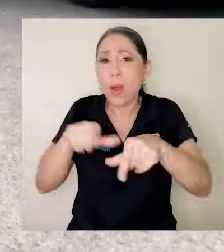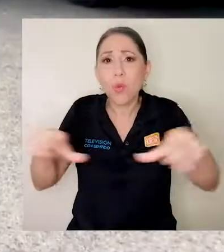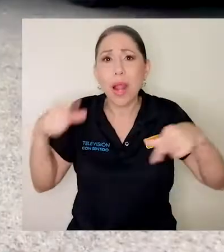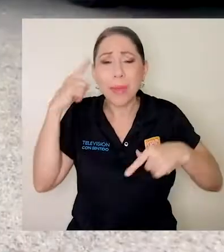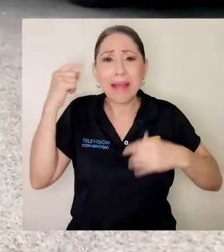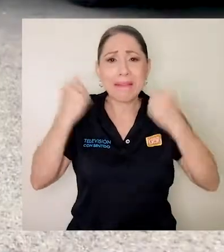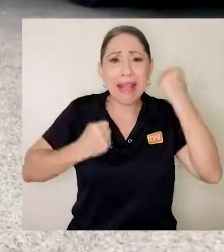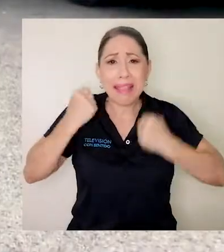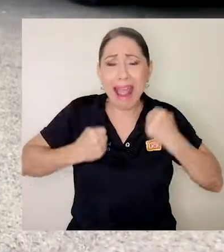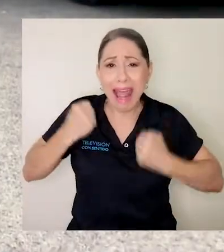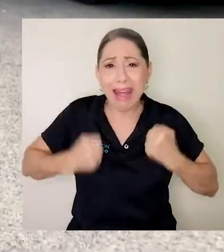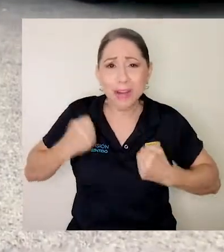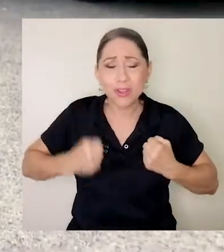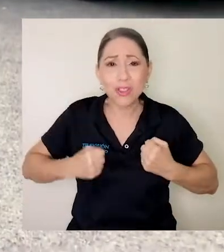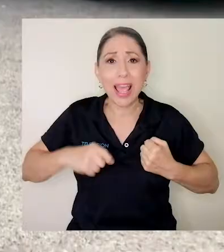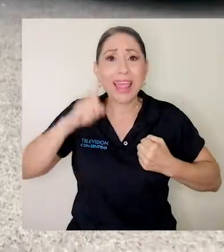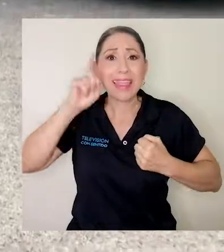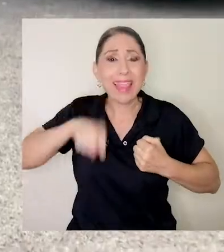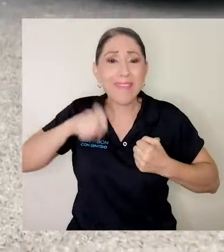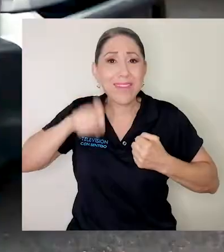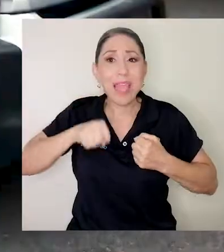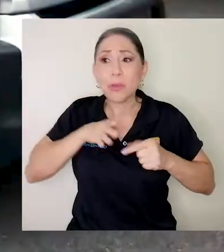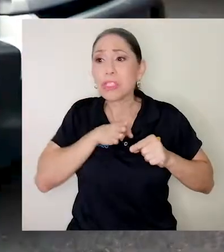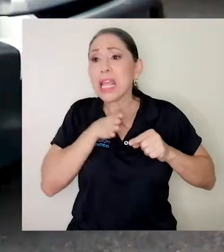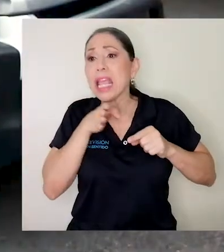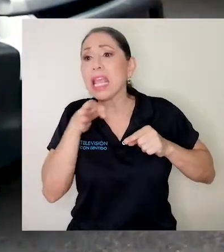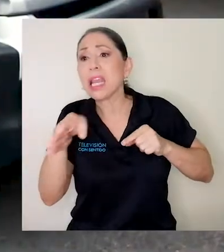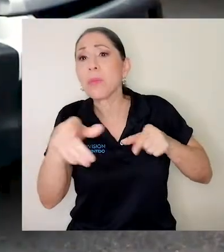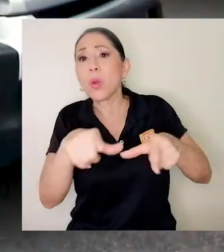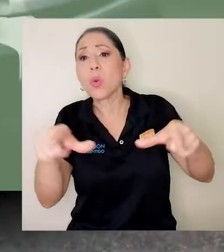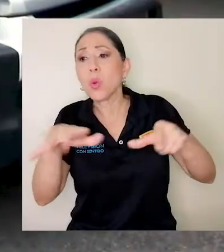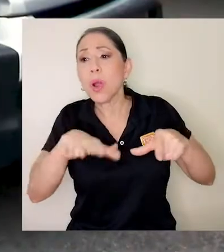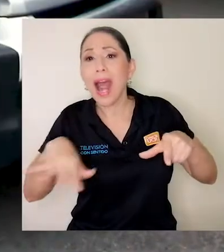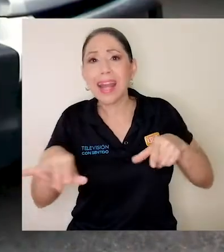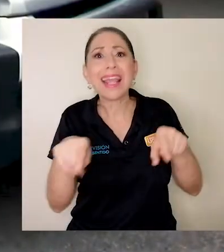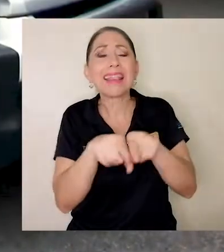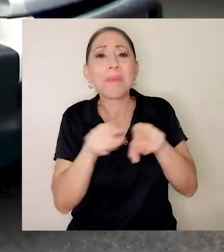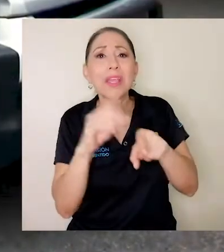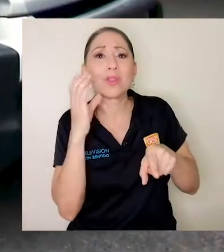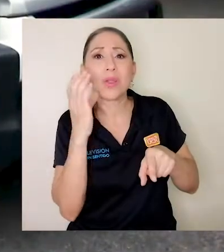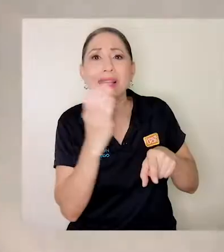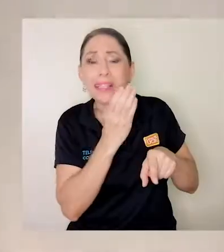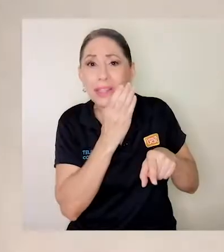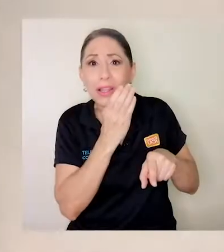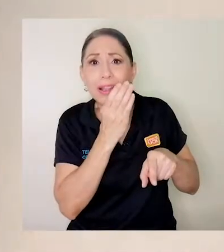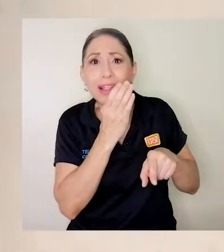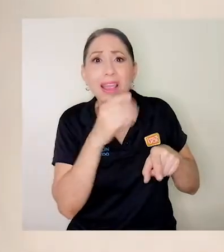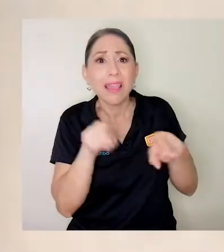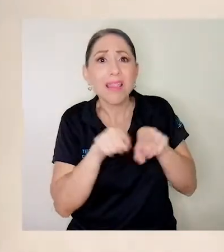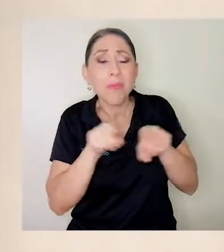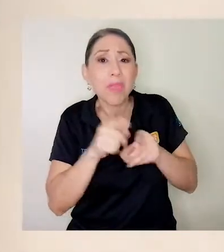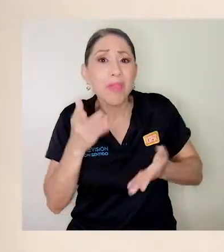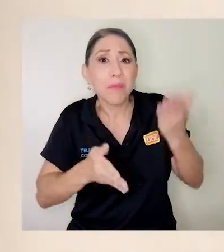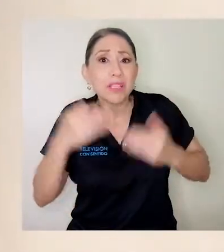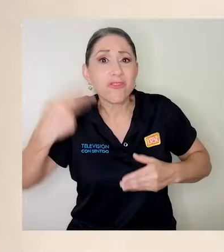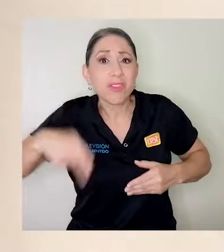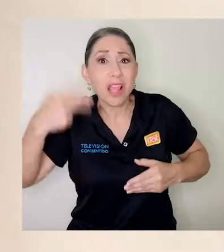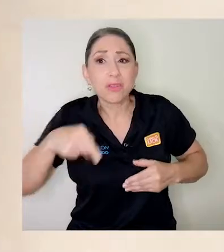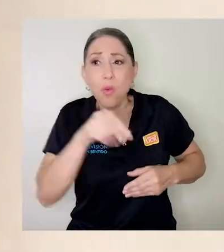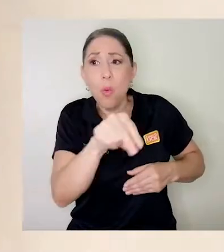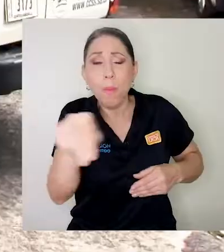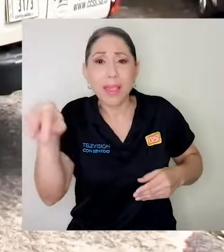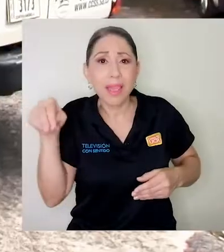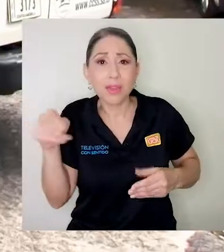que pasar por una parte del vestidor que a la vez es comedor y tal vez poner en riesgo a compañeros nuestros que estaban